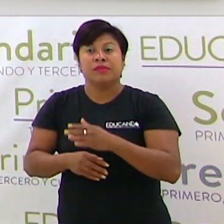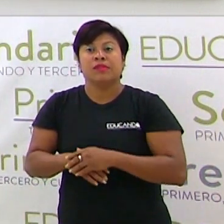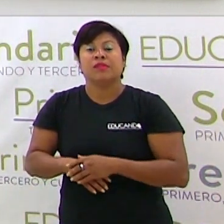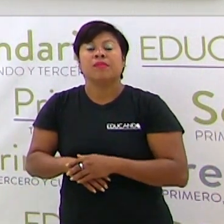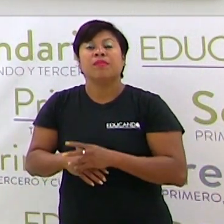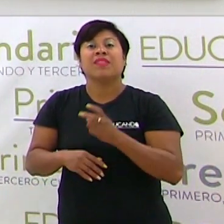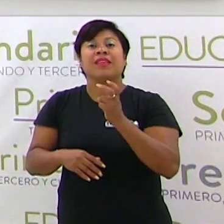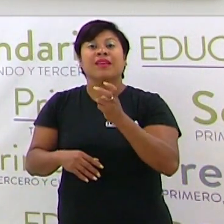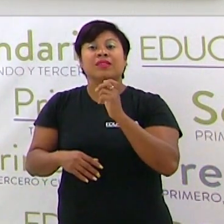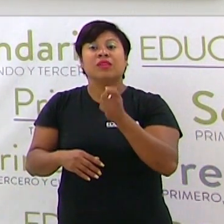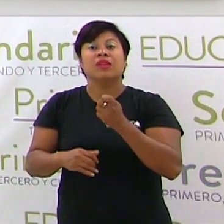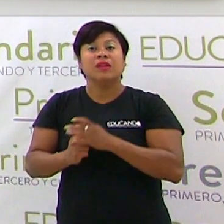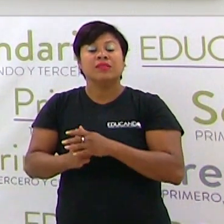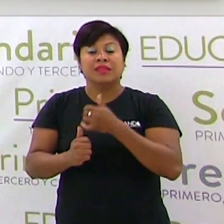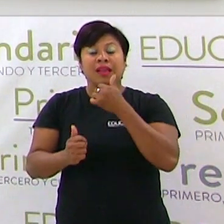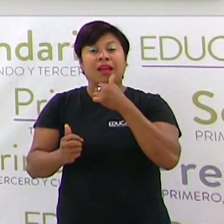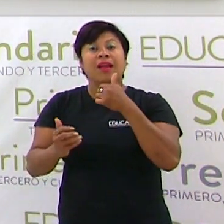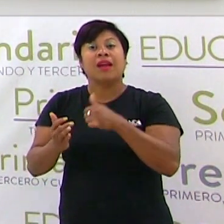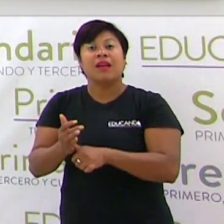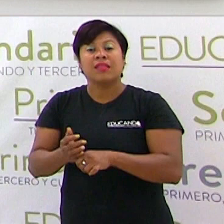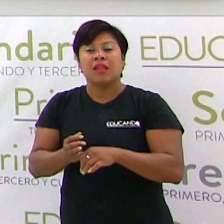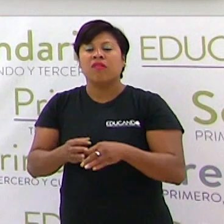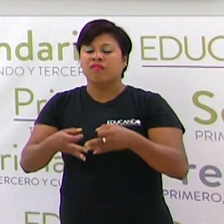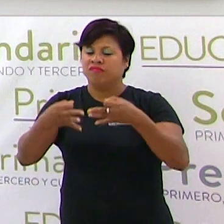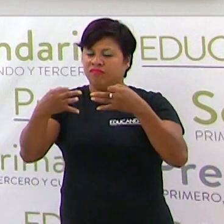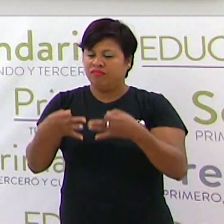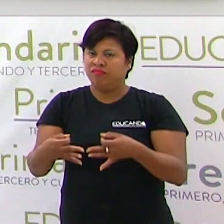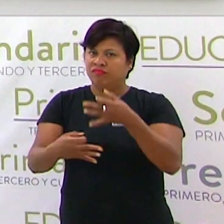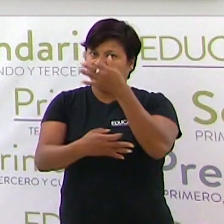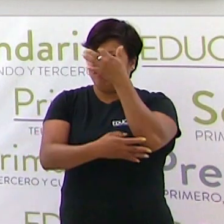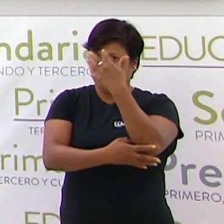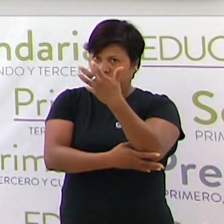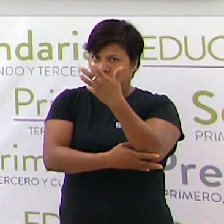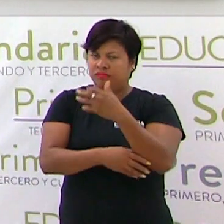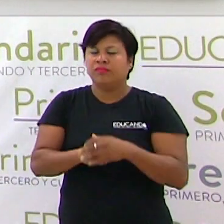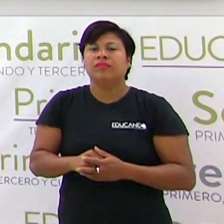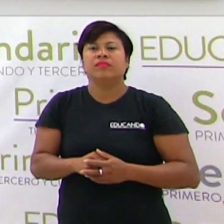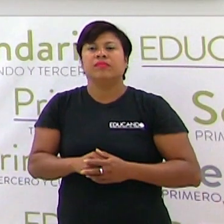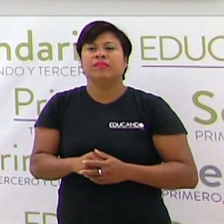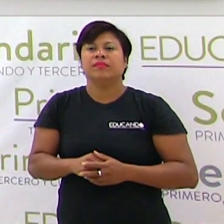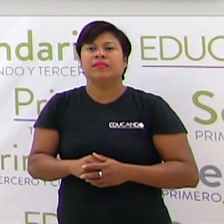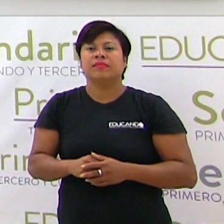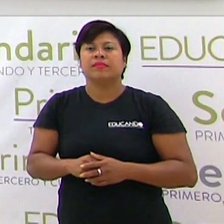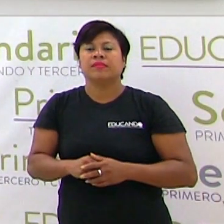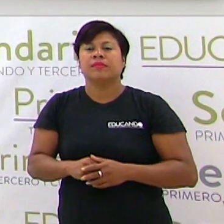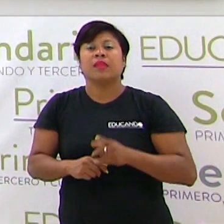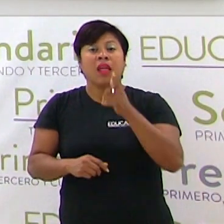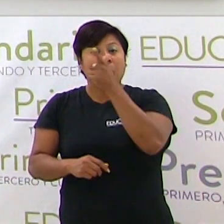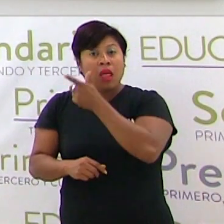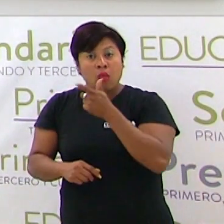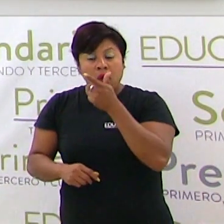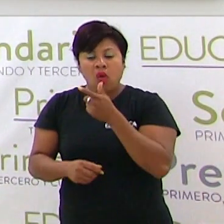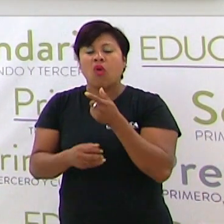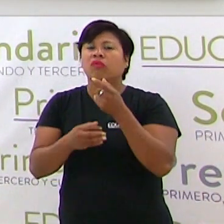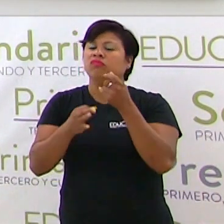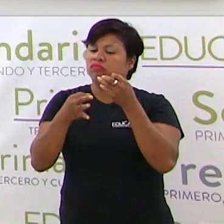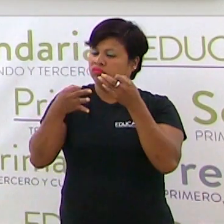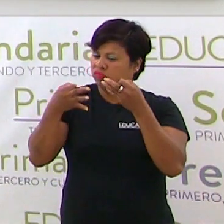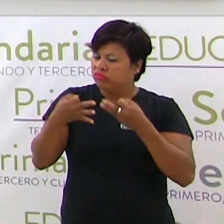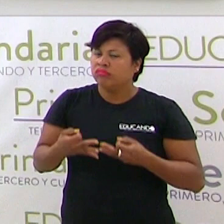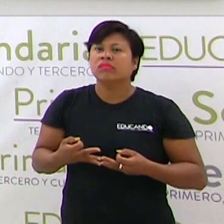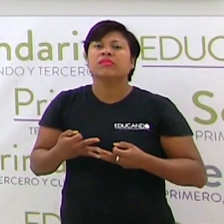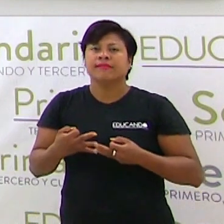es una carta formal. Acuérdense, formal, seria, su lenguaje es formal.